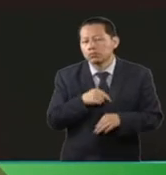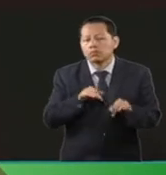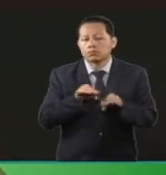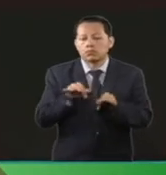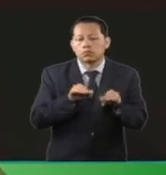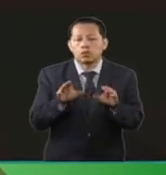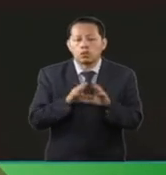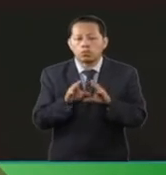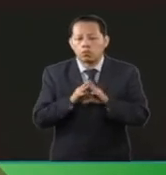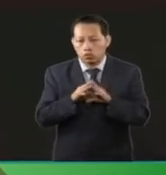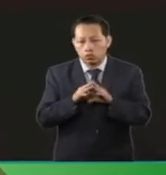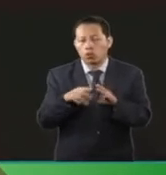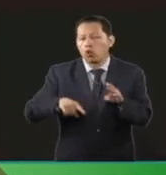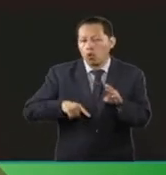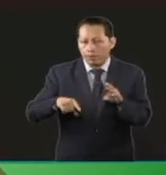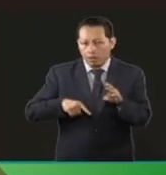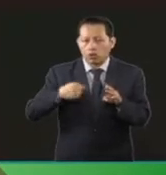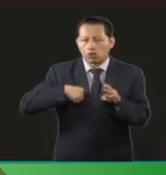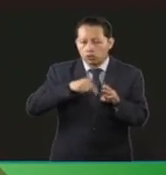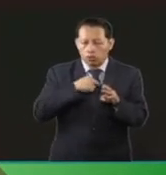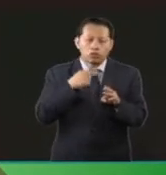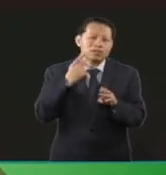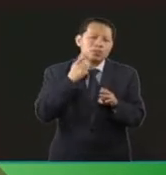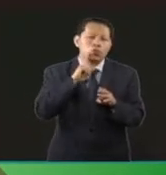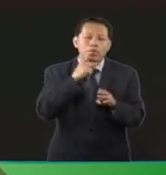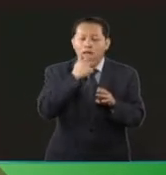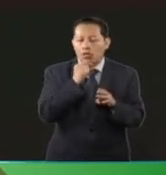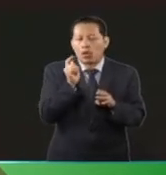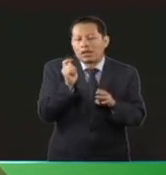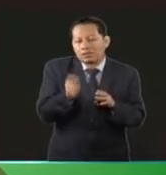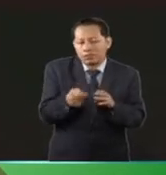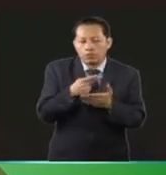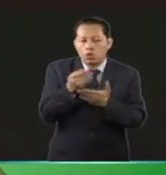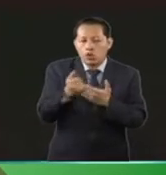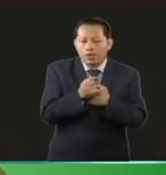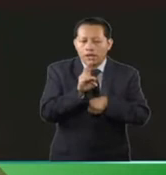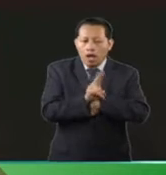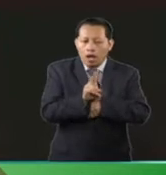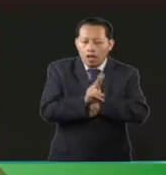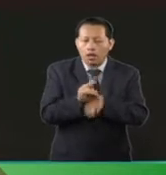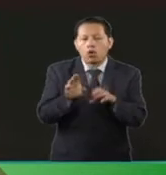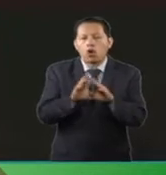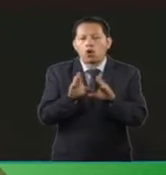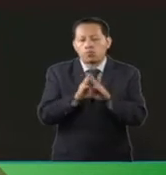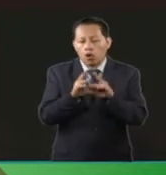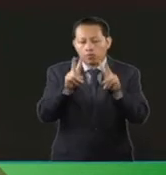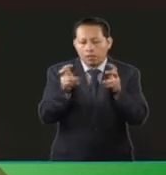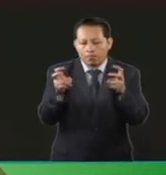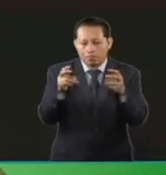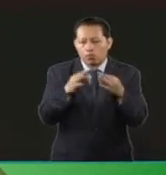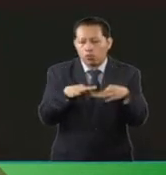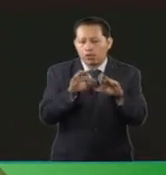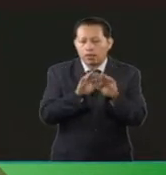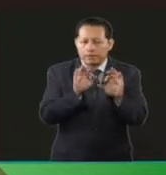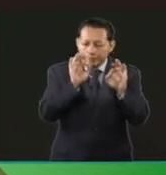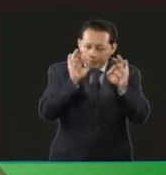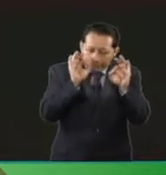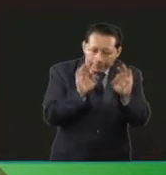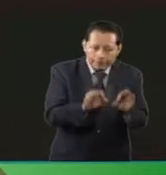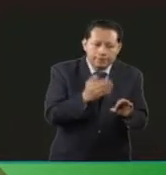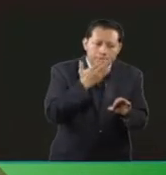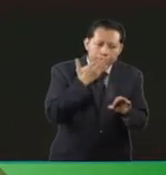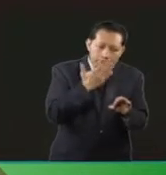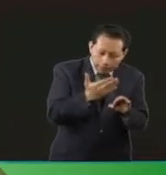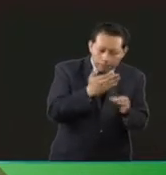legisladoras y legisladores vigilar que estos proyectos se lleven a cabo bajo los principios de efectividad